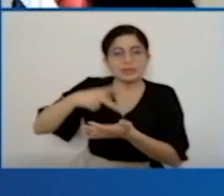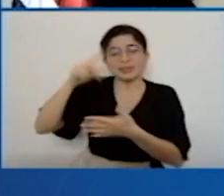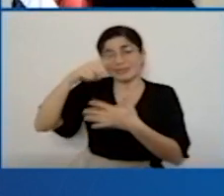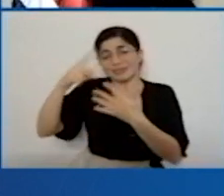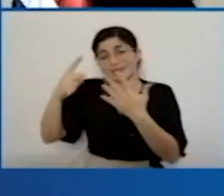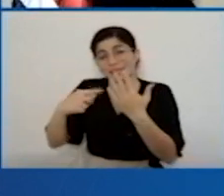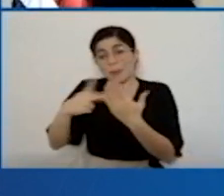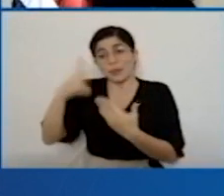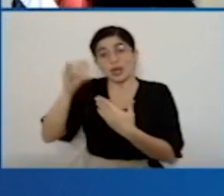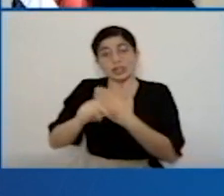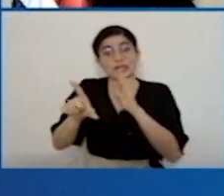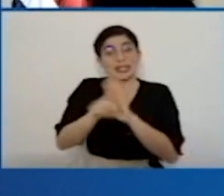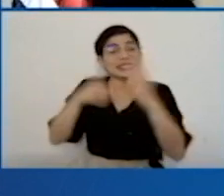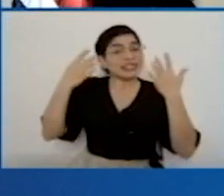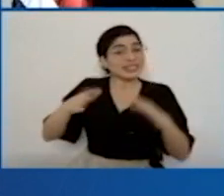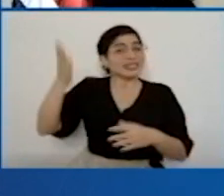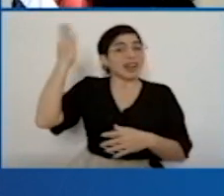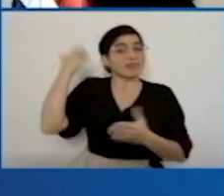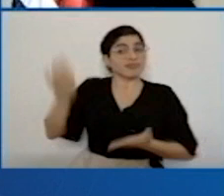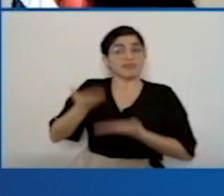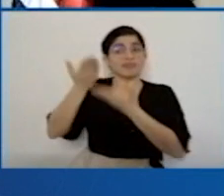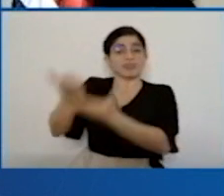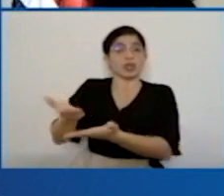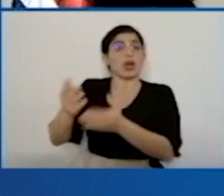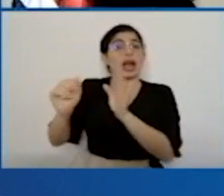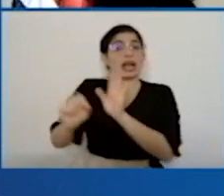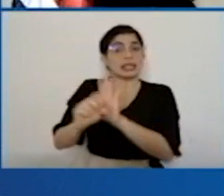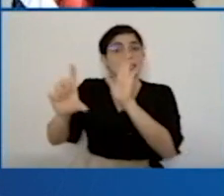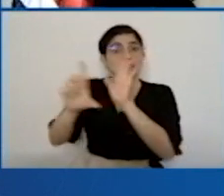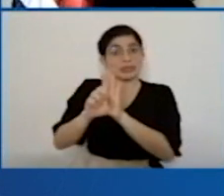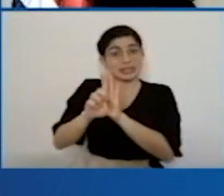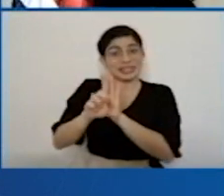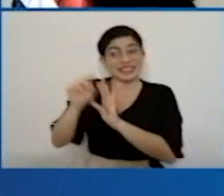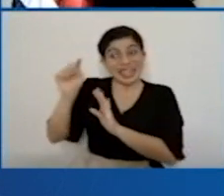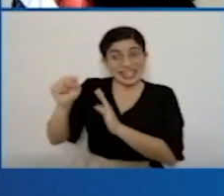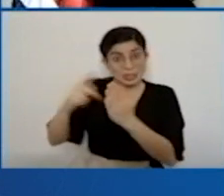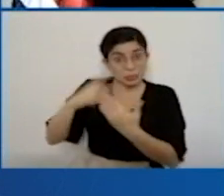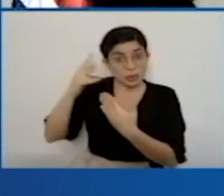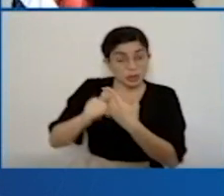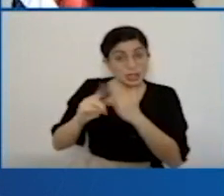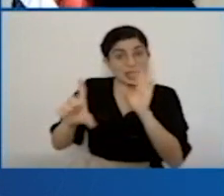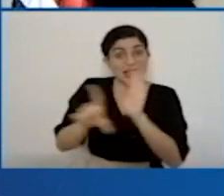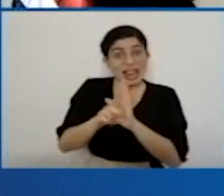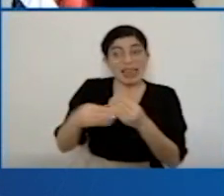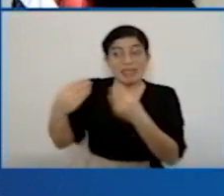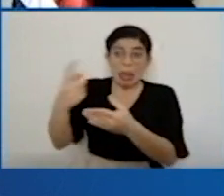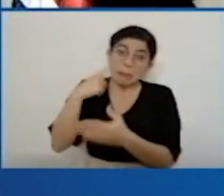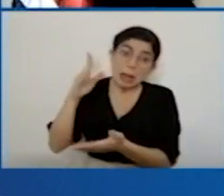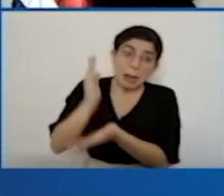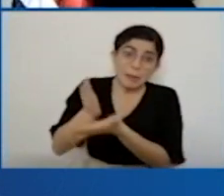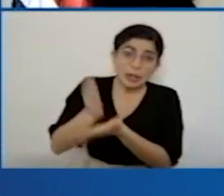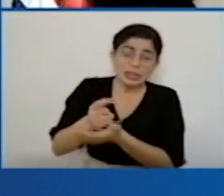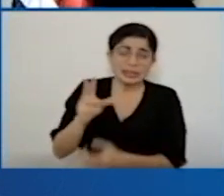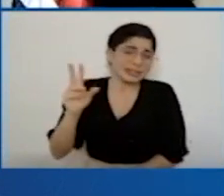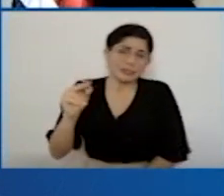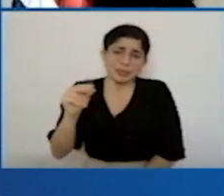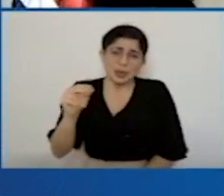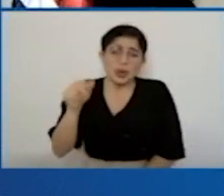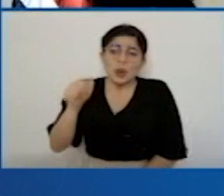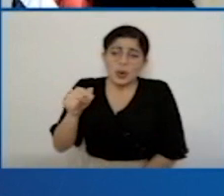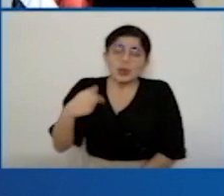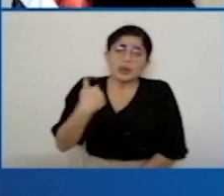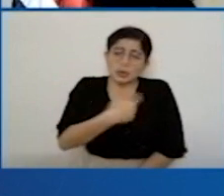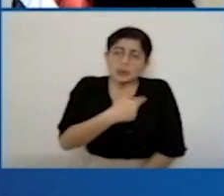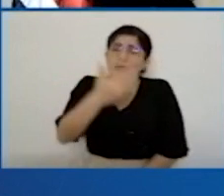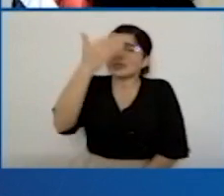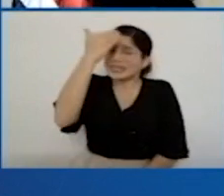en la Asamblea Legislativa, créanme que no los llevamos por molestar a nadie, Nosotros